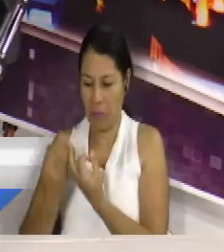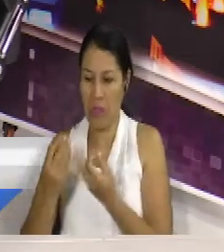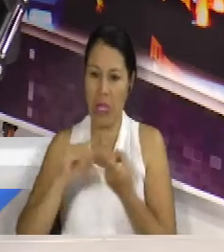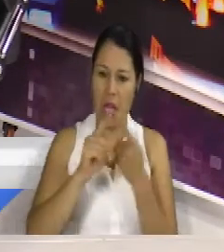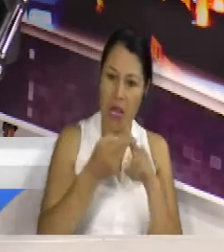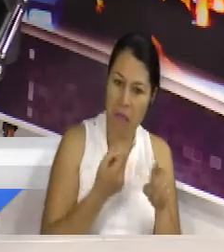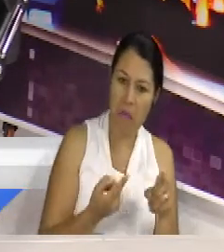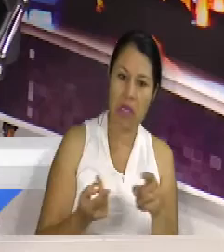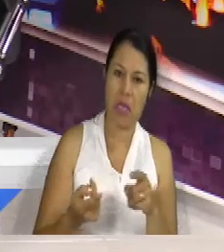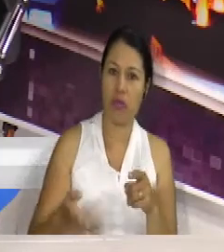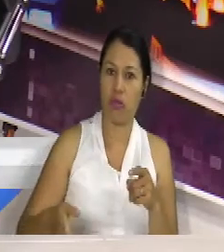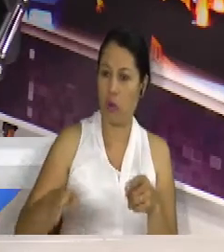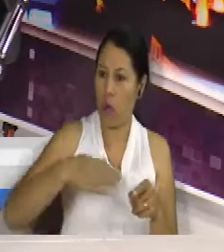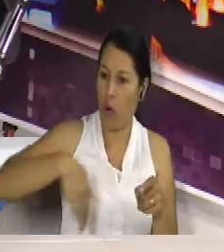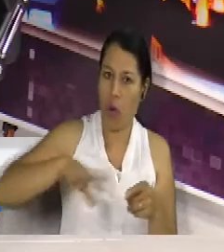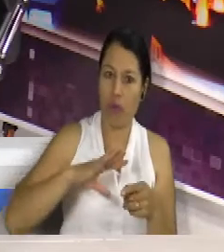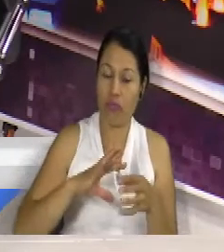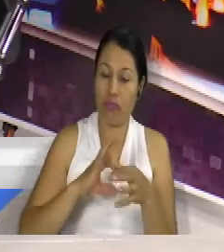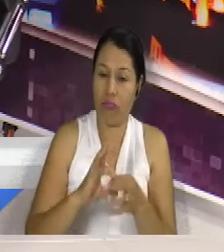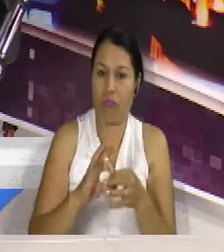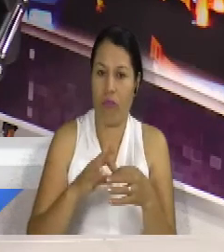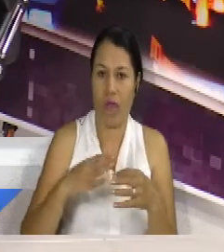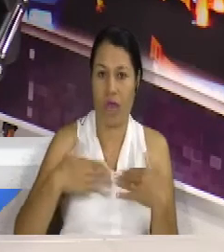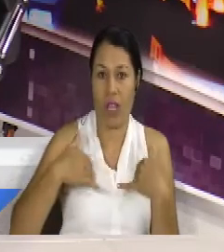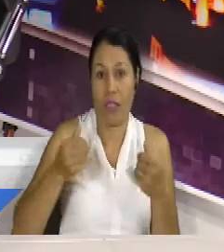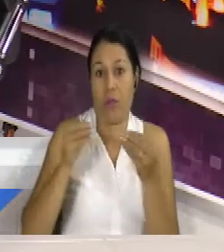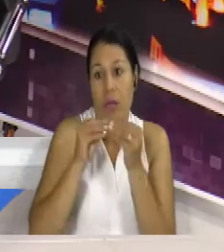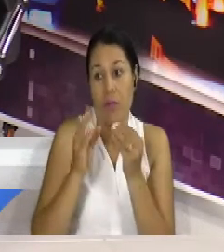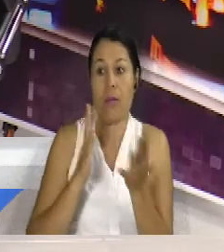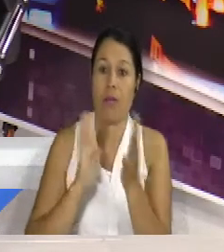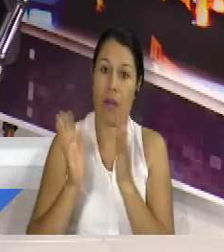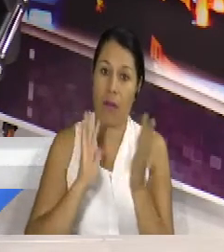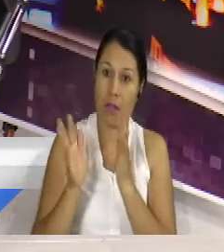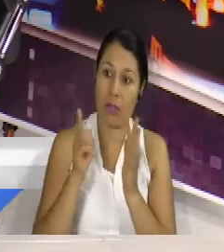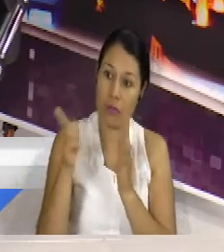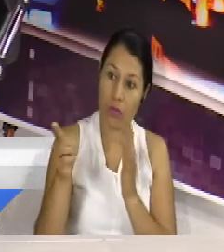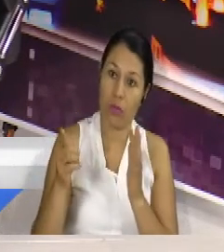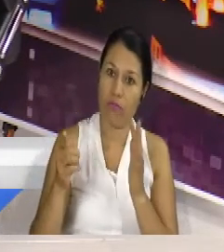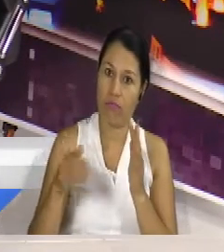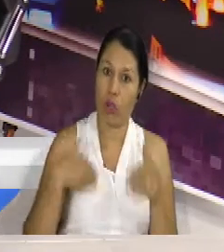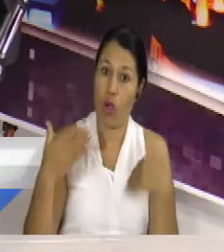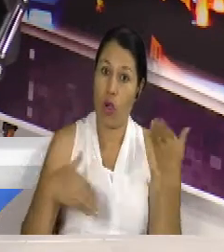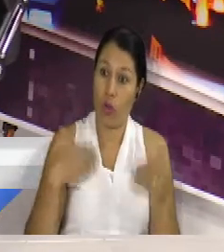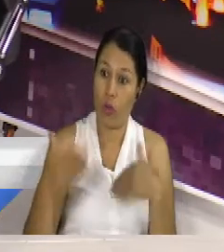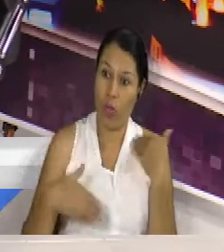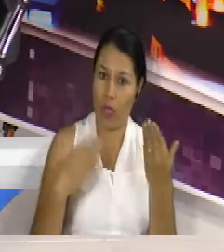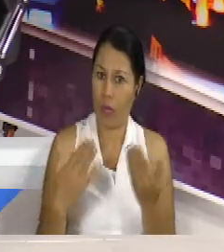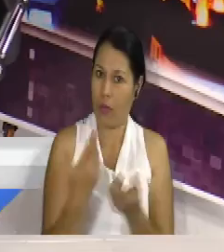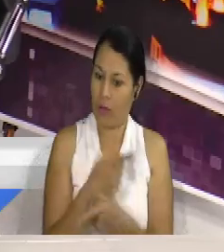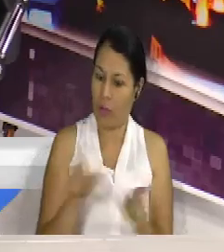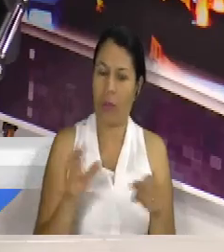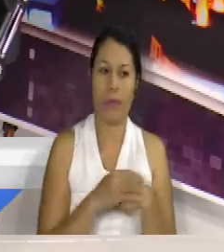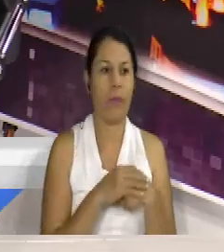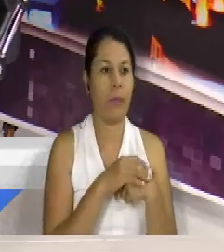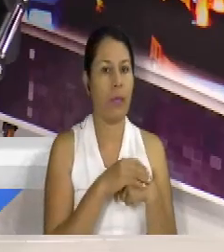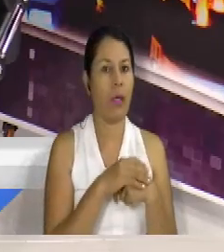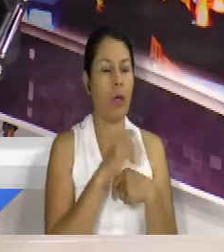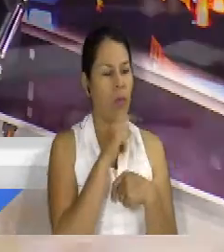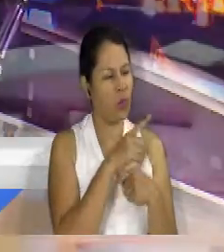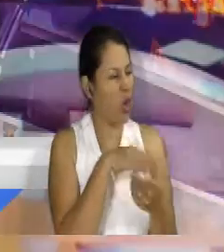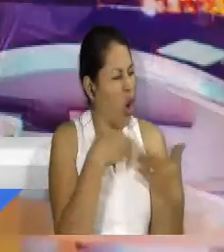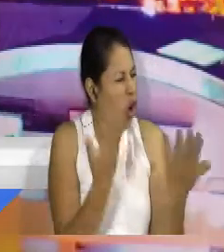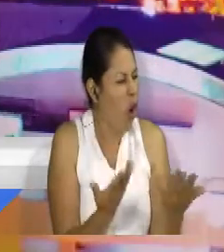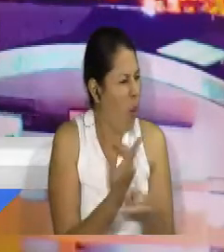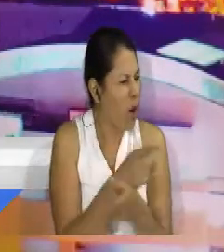usted esta alegría inmensa de estar en libertad. Recordemos cómo se da esa libertad, cómo se acude ante este tribunal. A ver,